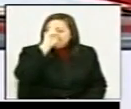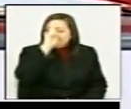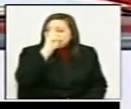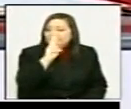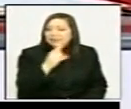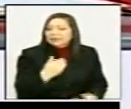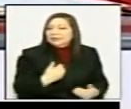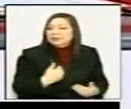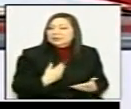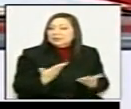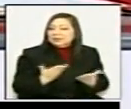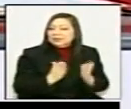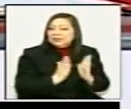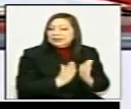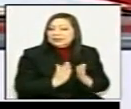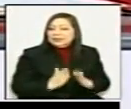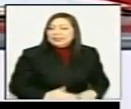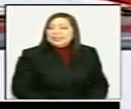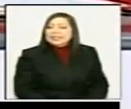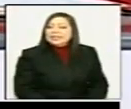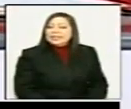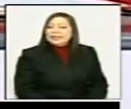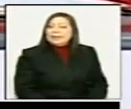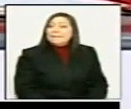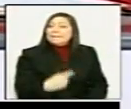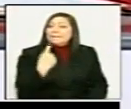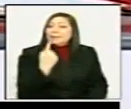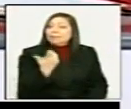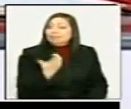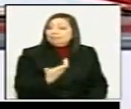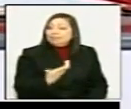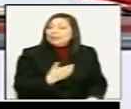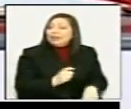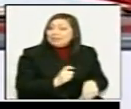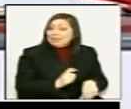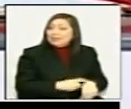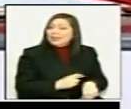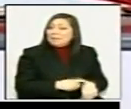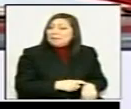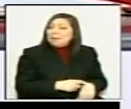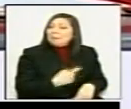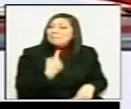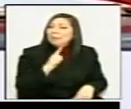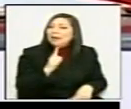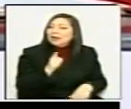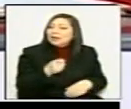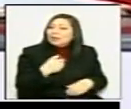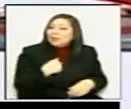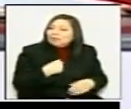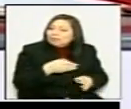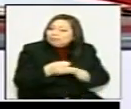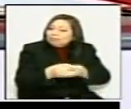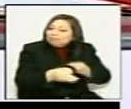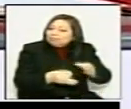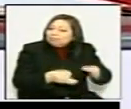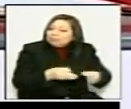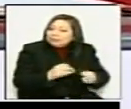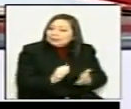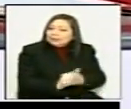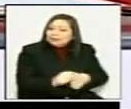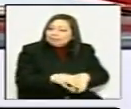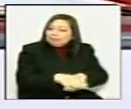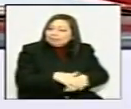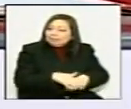y mi consideración. En primer lugar, me he tomado el tiempo para explicar mi